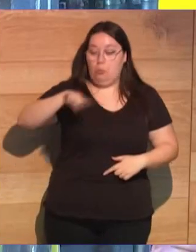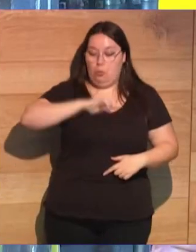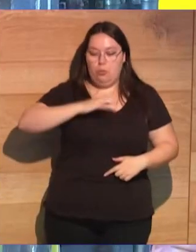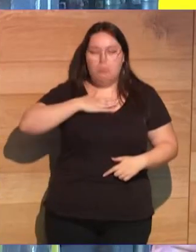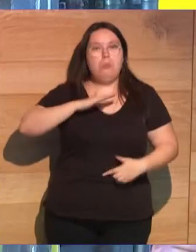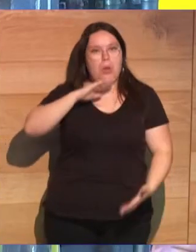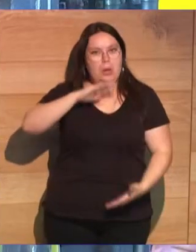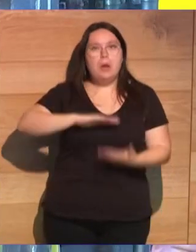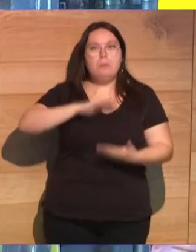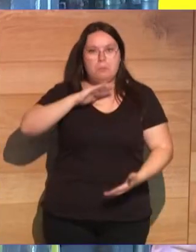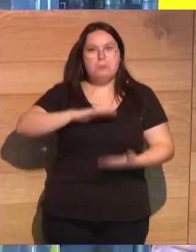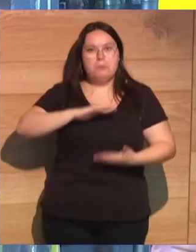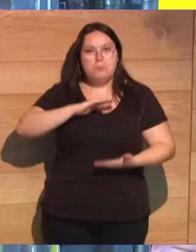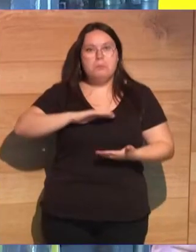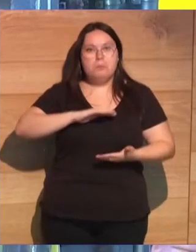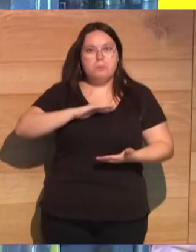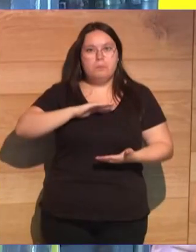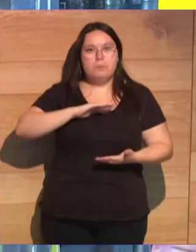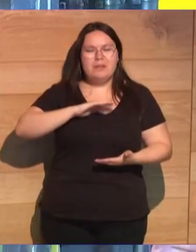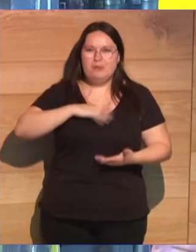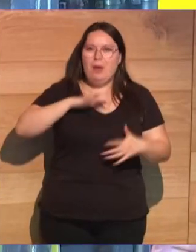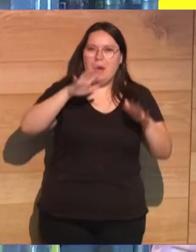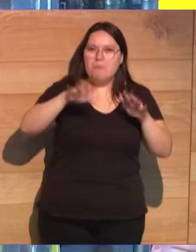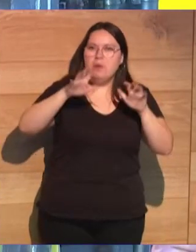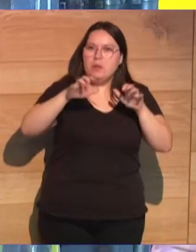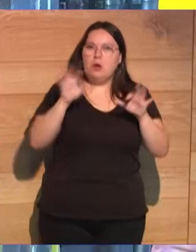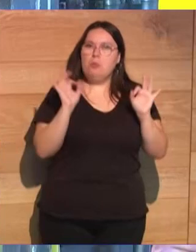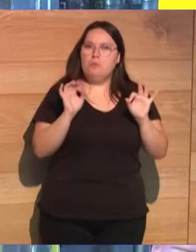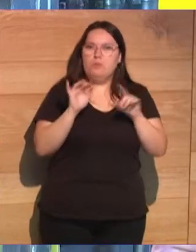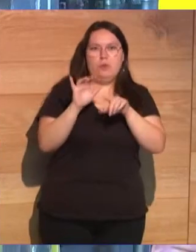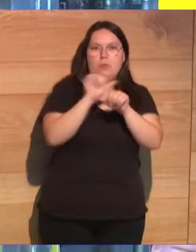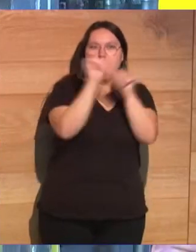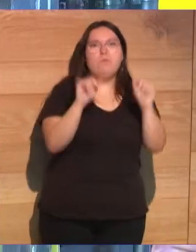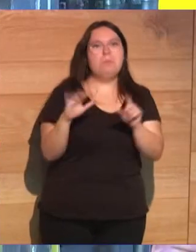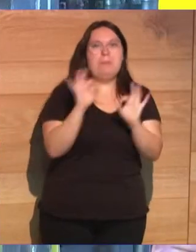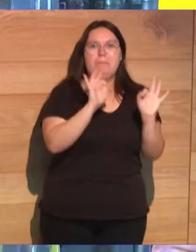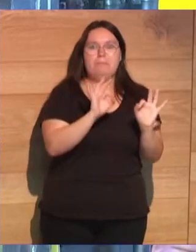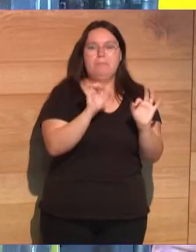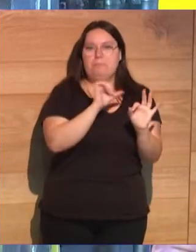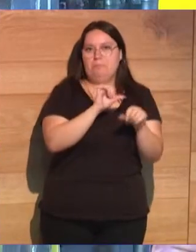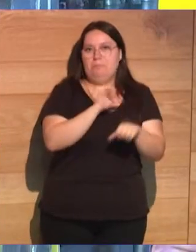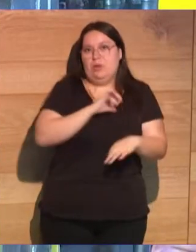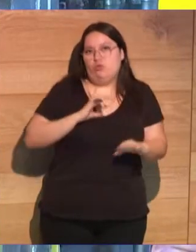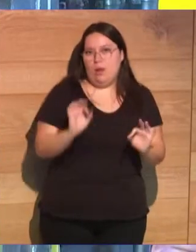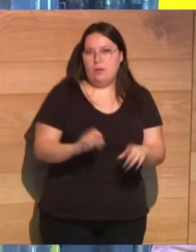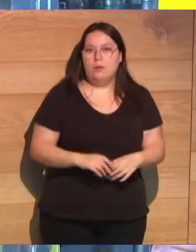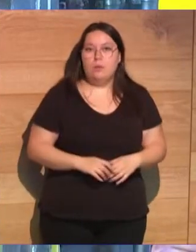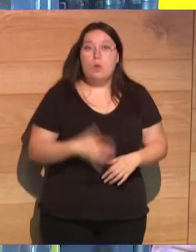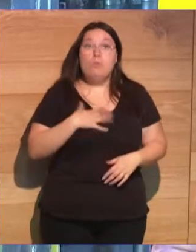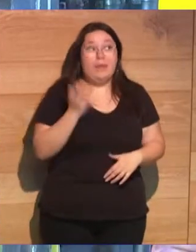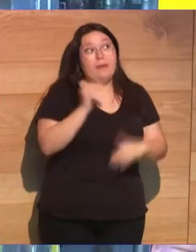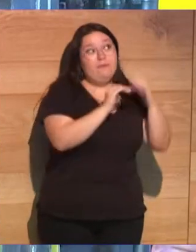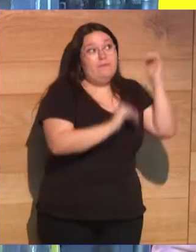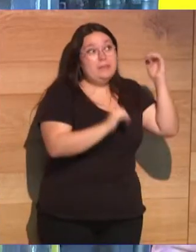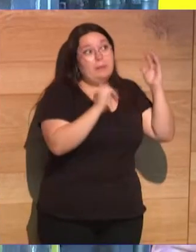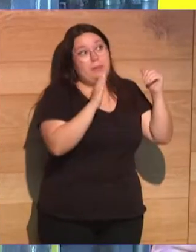capaces de tener ese aprendizaje muy personalizado para nosotros. Entonces, es verdad que puede haber más brecha.